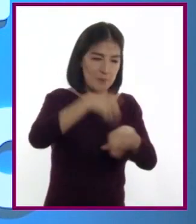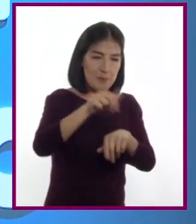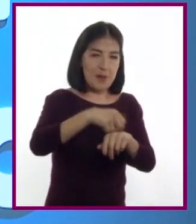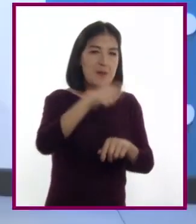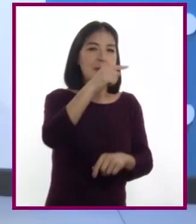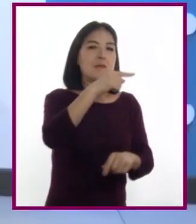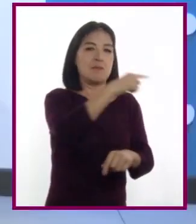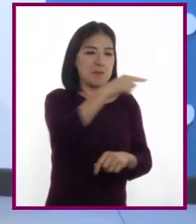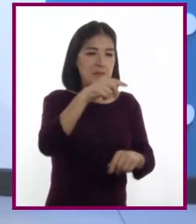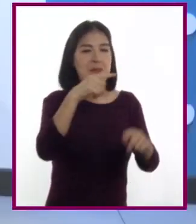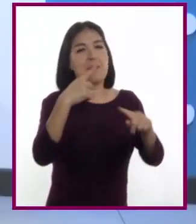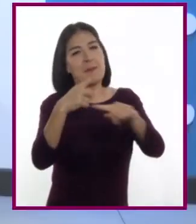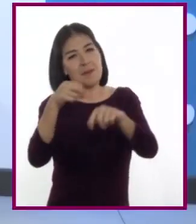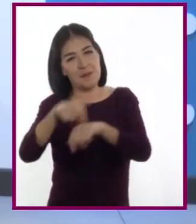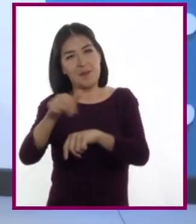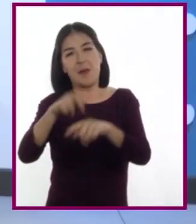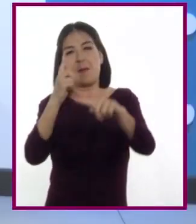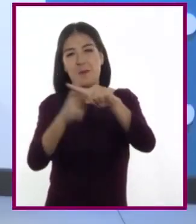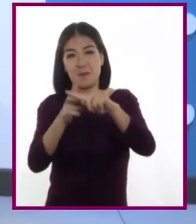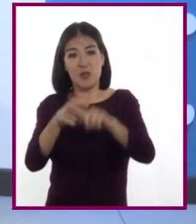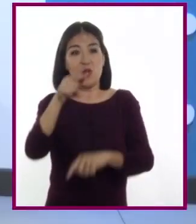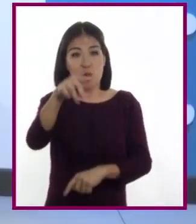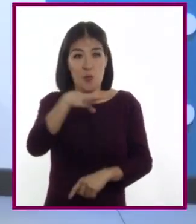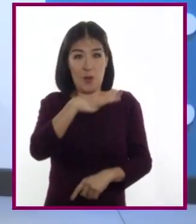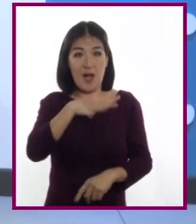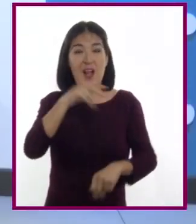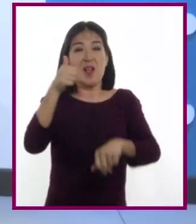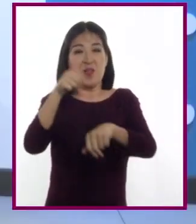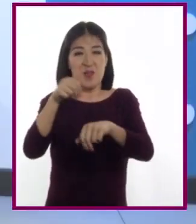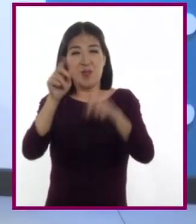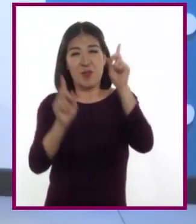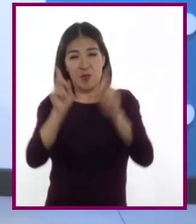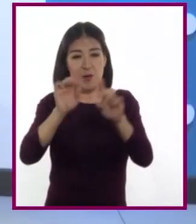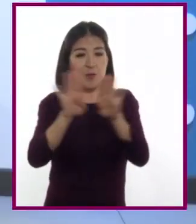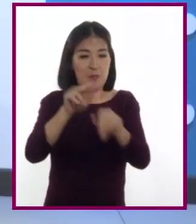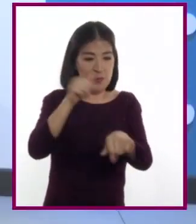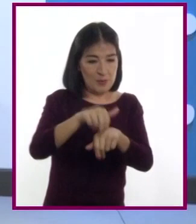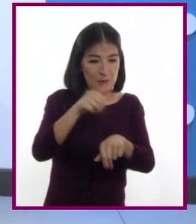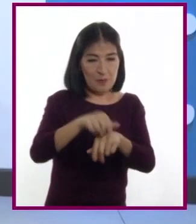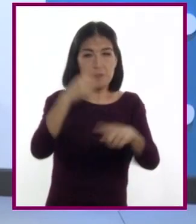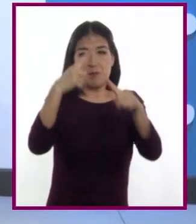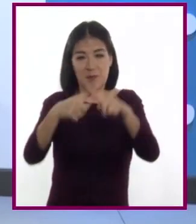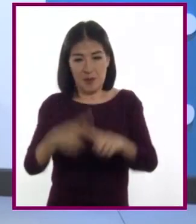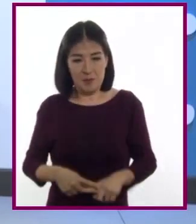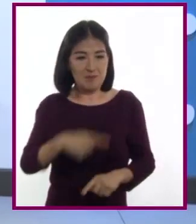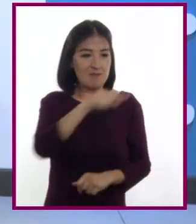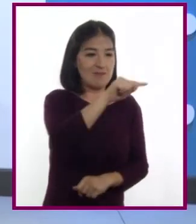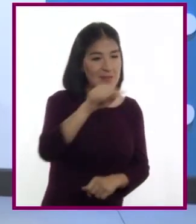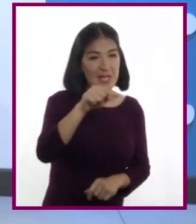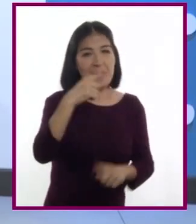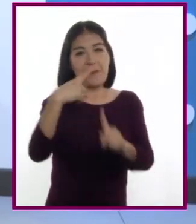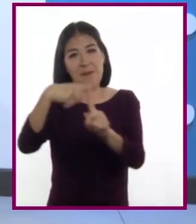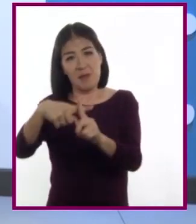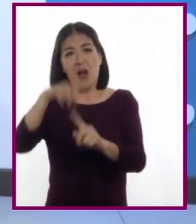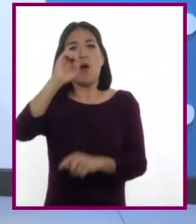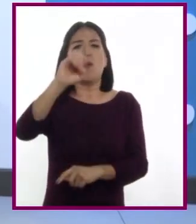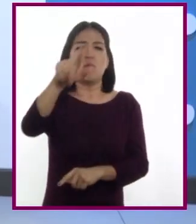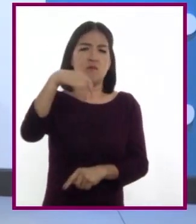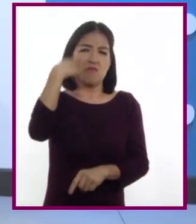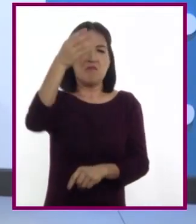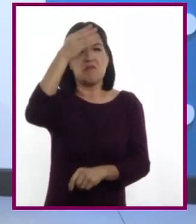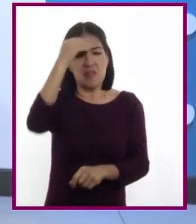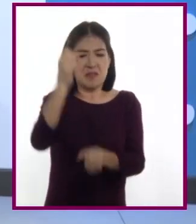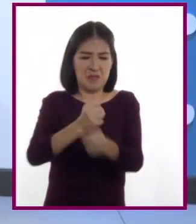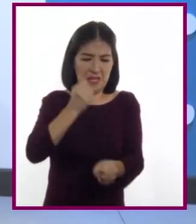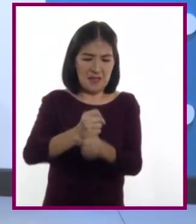negativos. Si tienen dudas sobre la multiplicación de números positivos y negativos, o si quieren practicar,